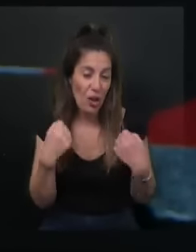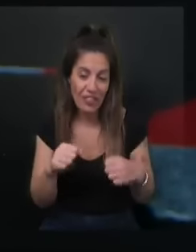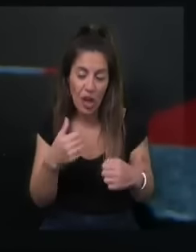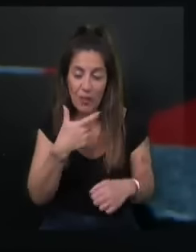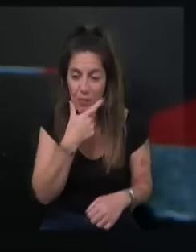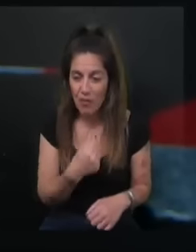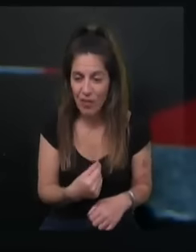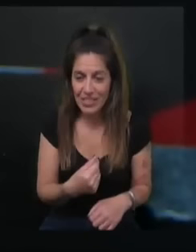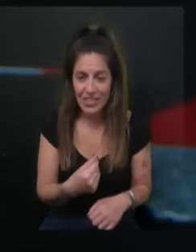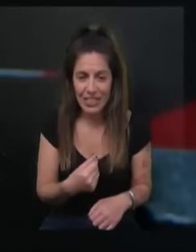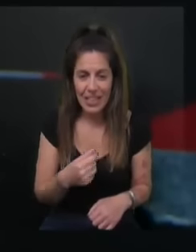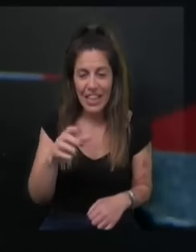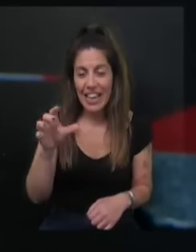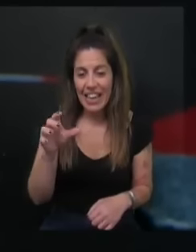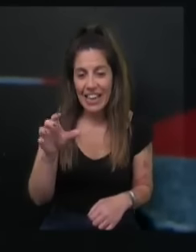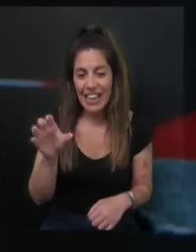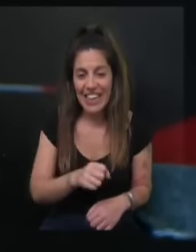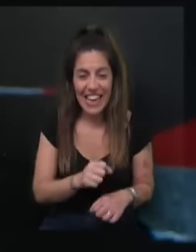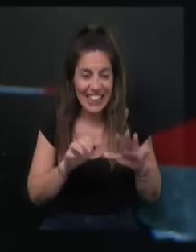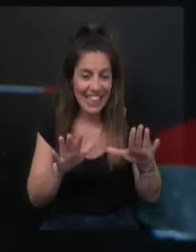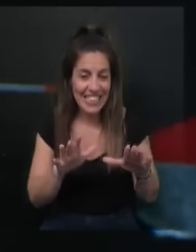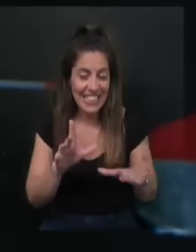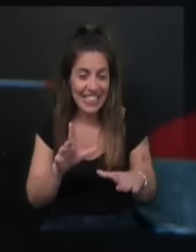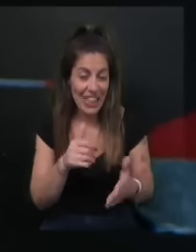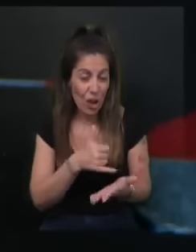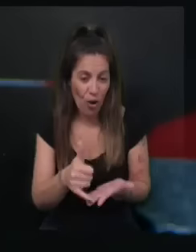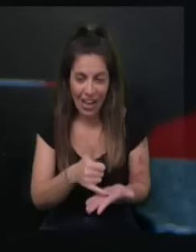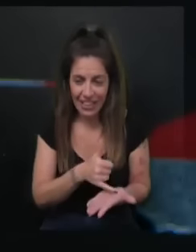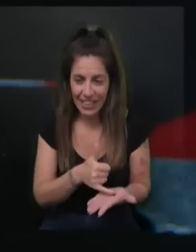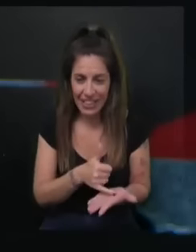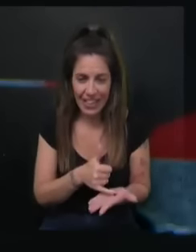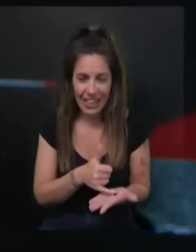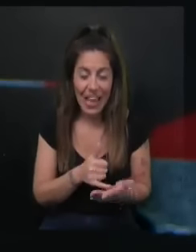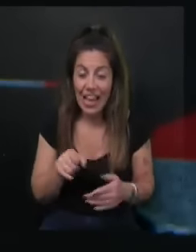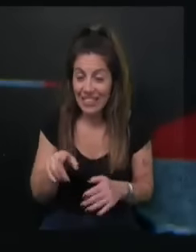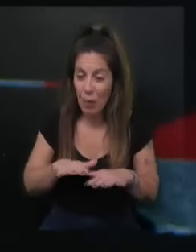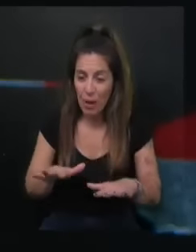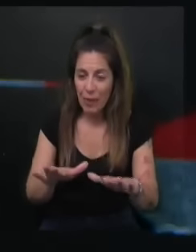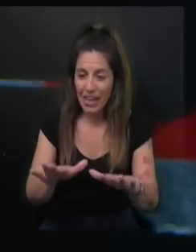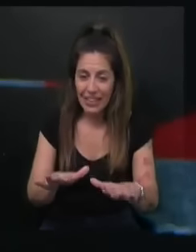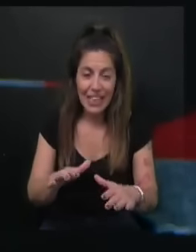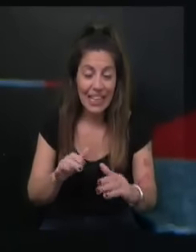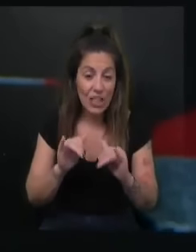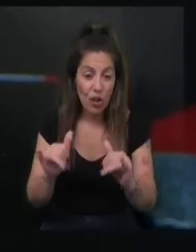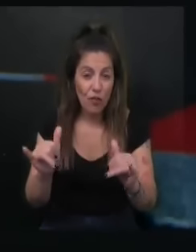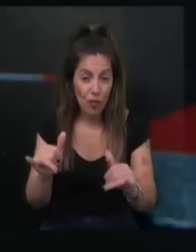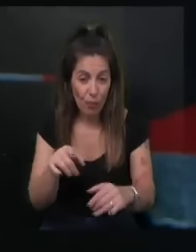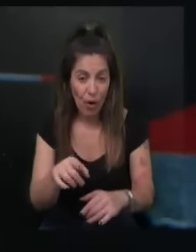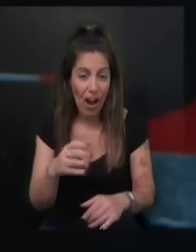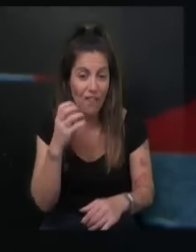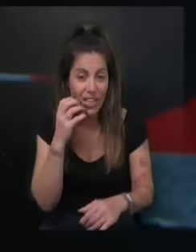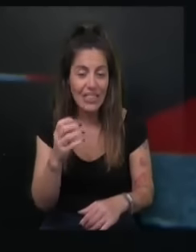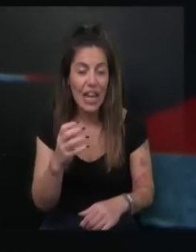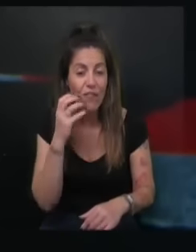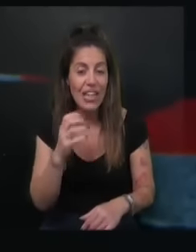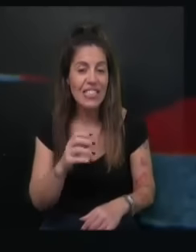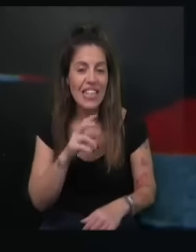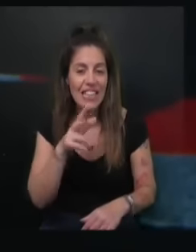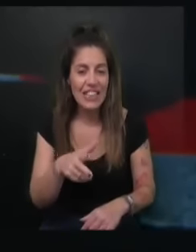fácil que pasar 10 de cocaína Así que preparate se lo informó a b y b dijo